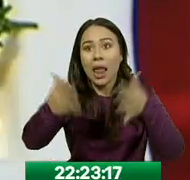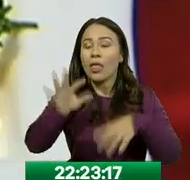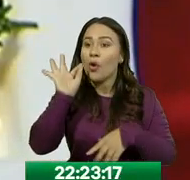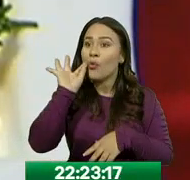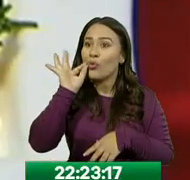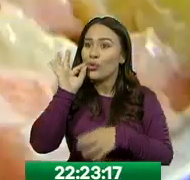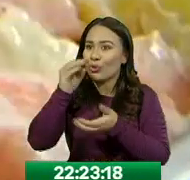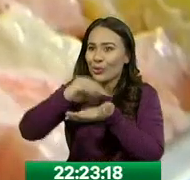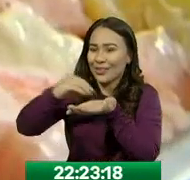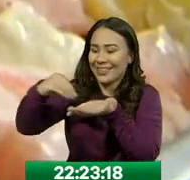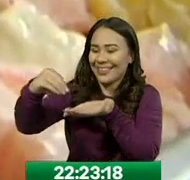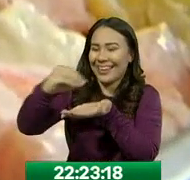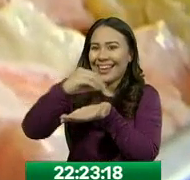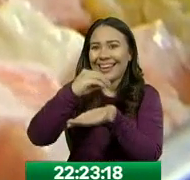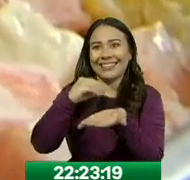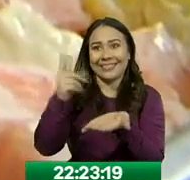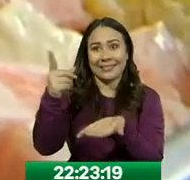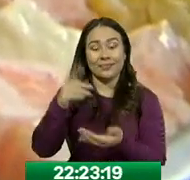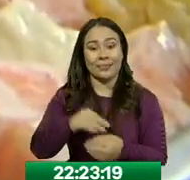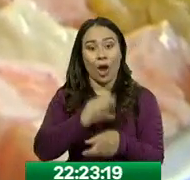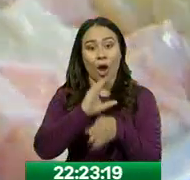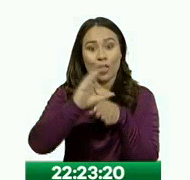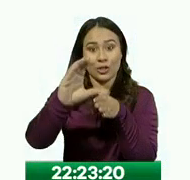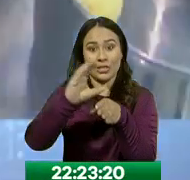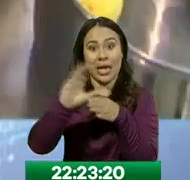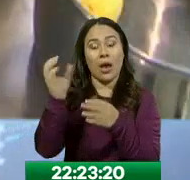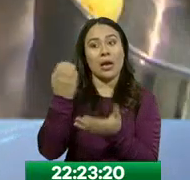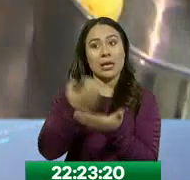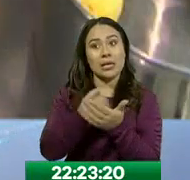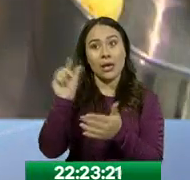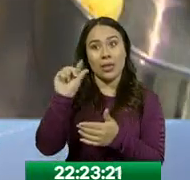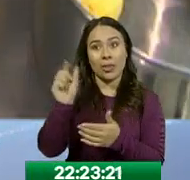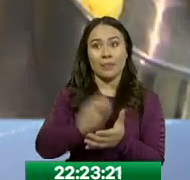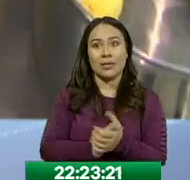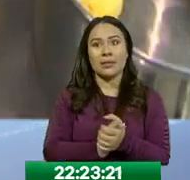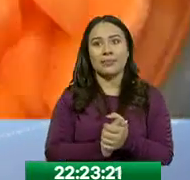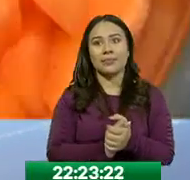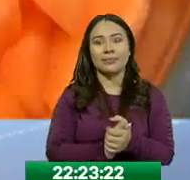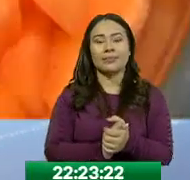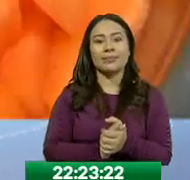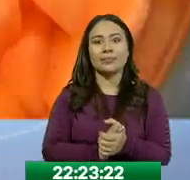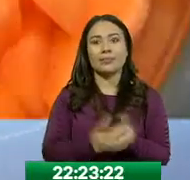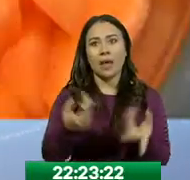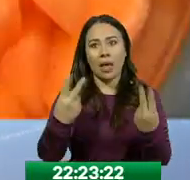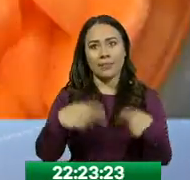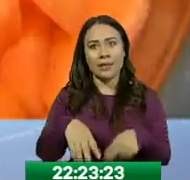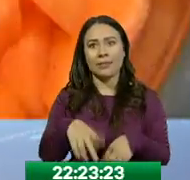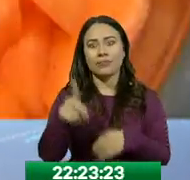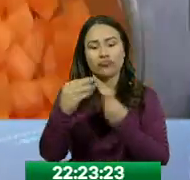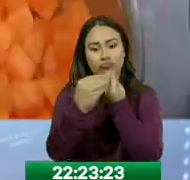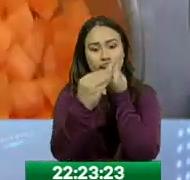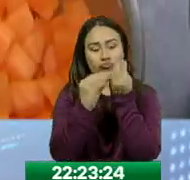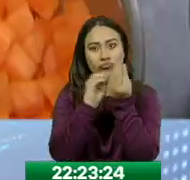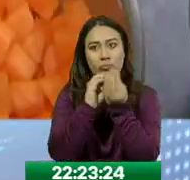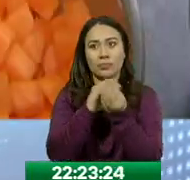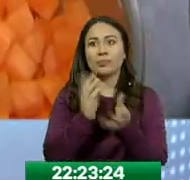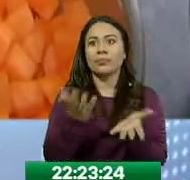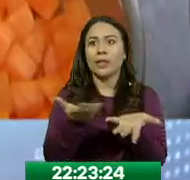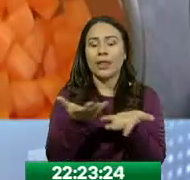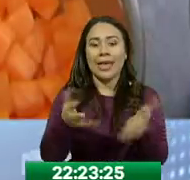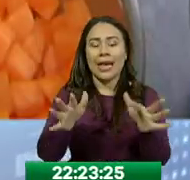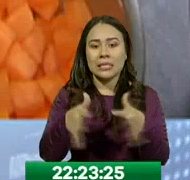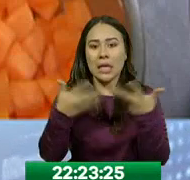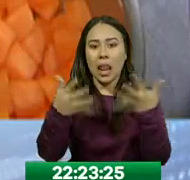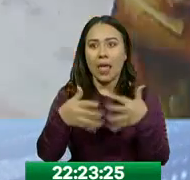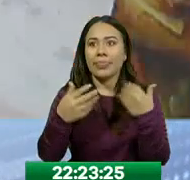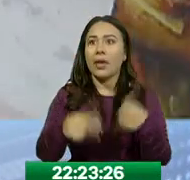de la temporada, que es una opción la más recomendable, económica. Estamos trabajando con la ensalada Waldorf. La ensalada lleva